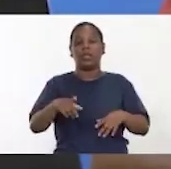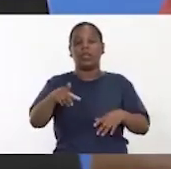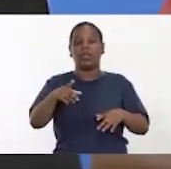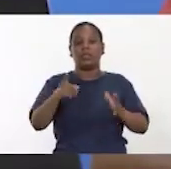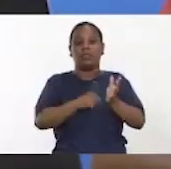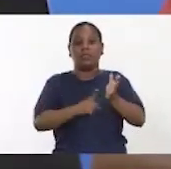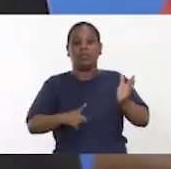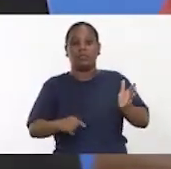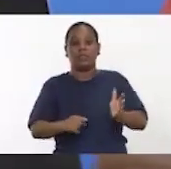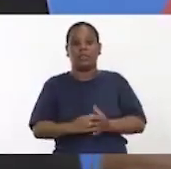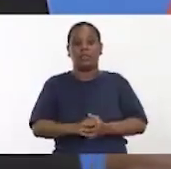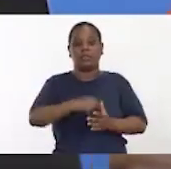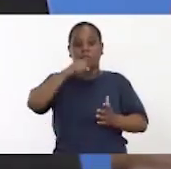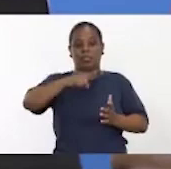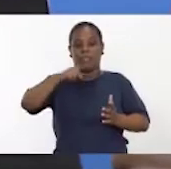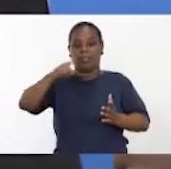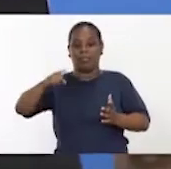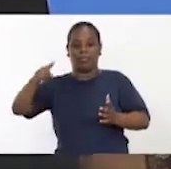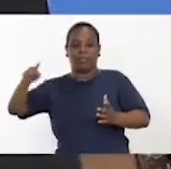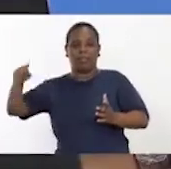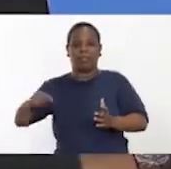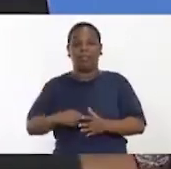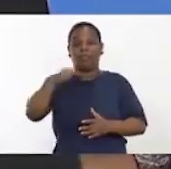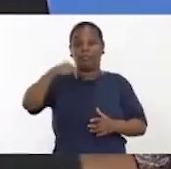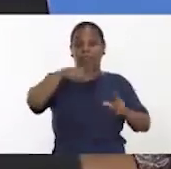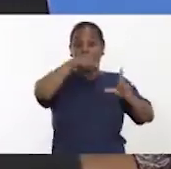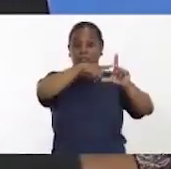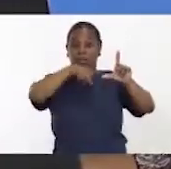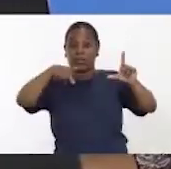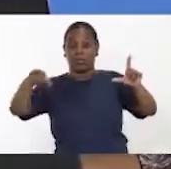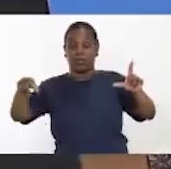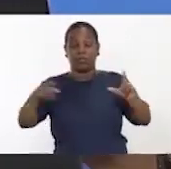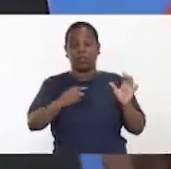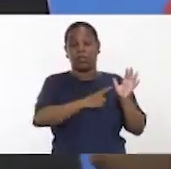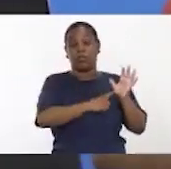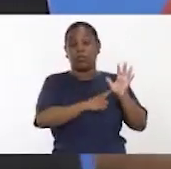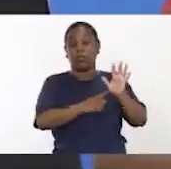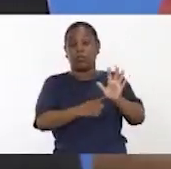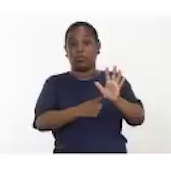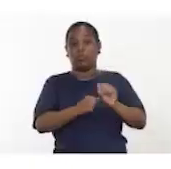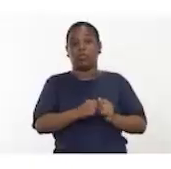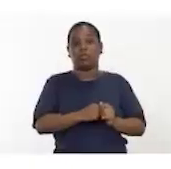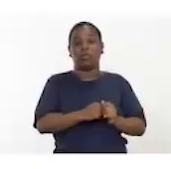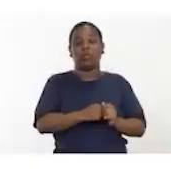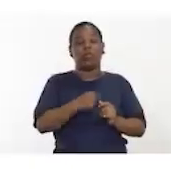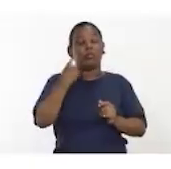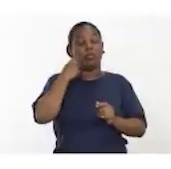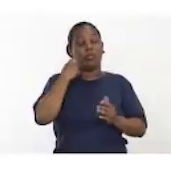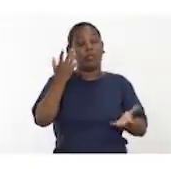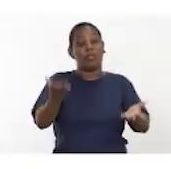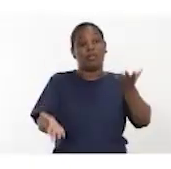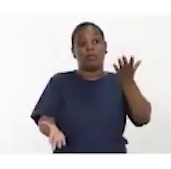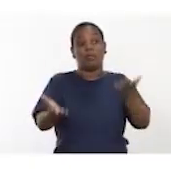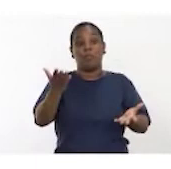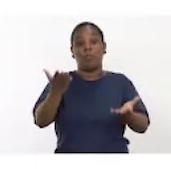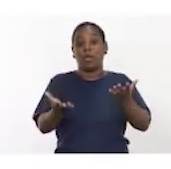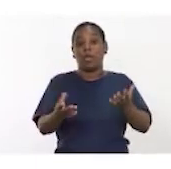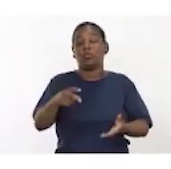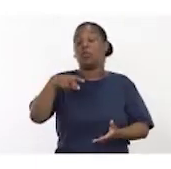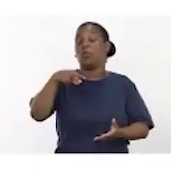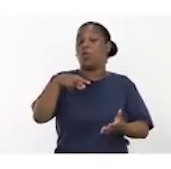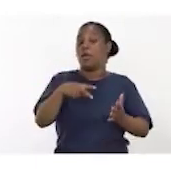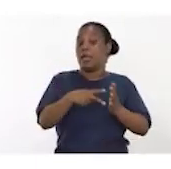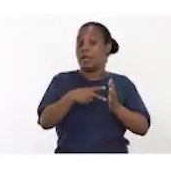y electromagnéticas. Y en esta gráfica que les mostramos a continuación aparece una